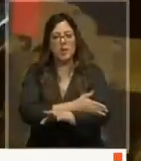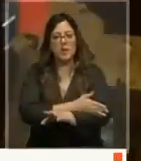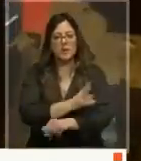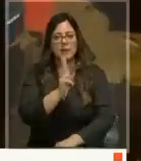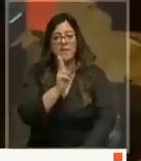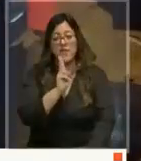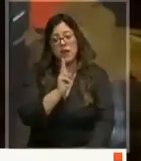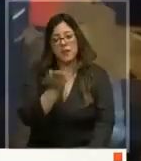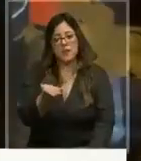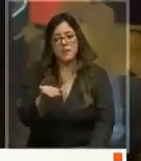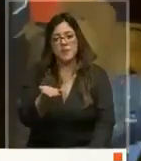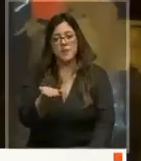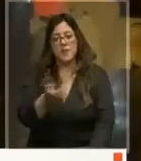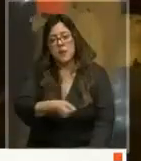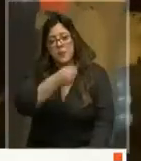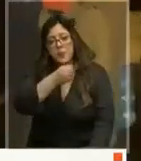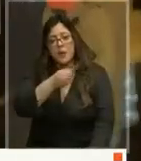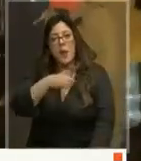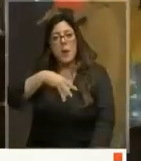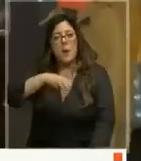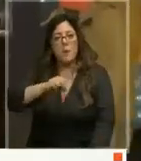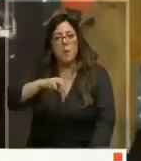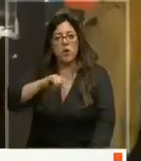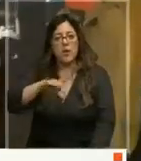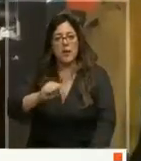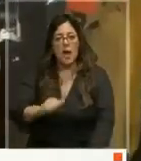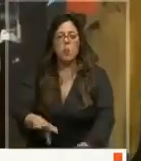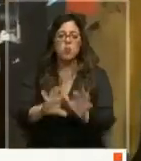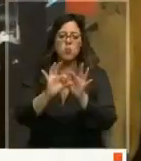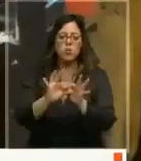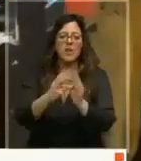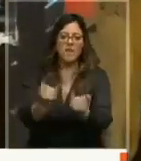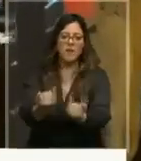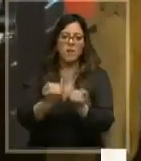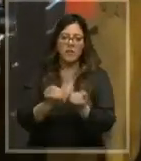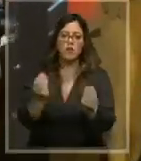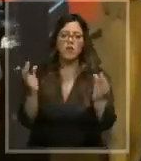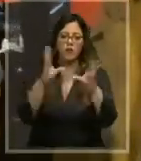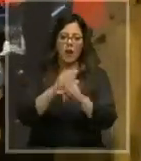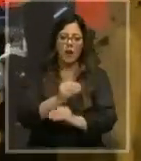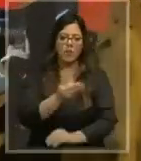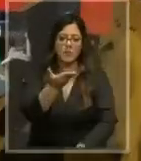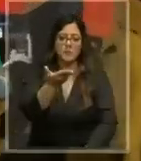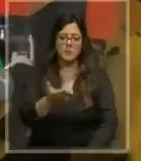día viernes. Mónica Mayorga, muchísimas gracias por tu completo reporte. Buenas noches.